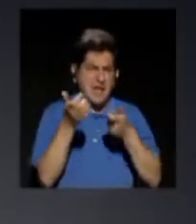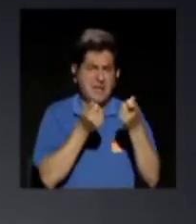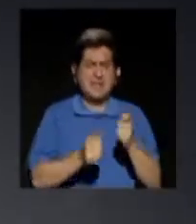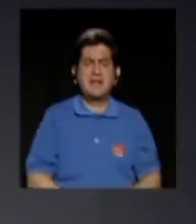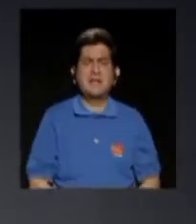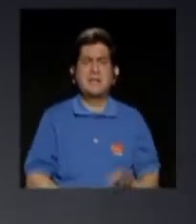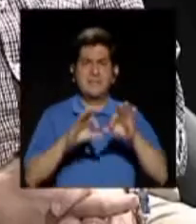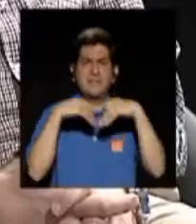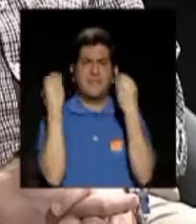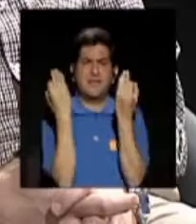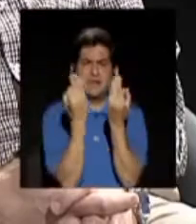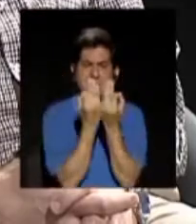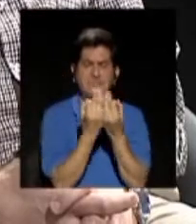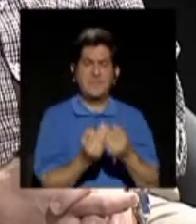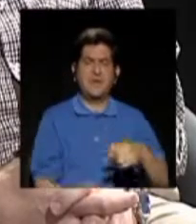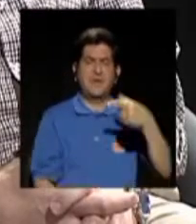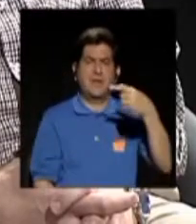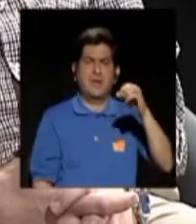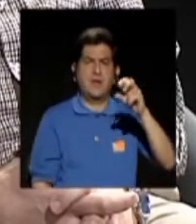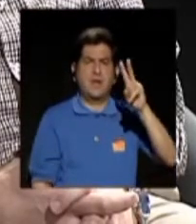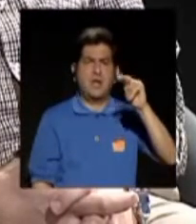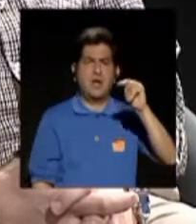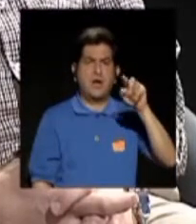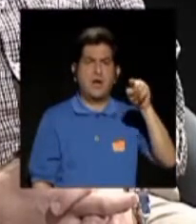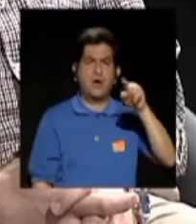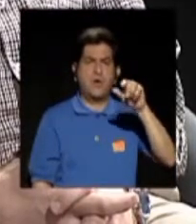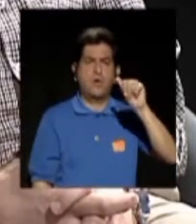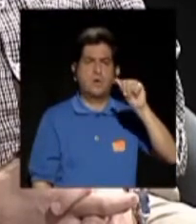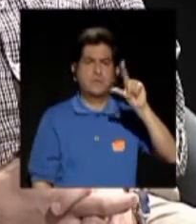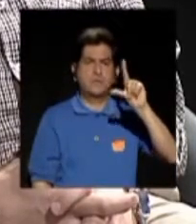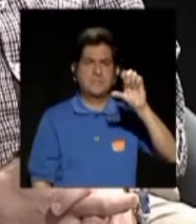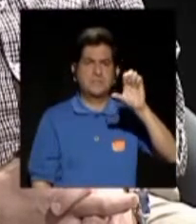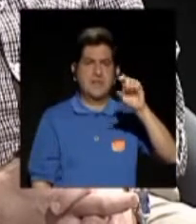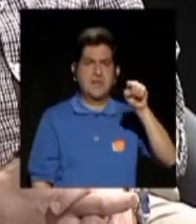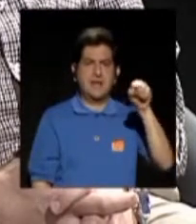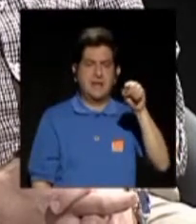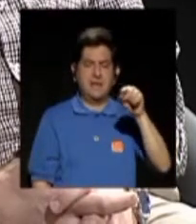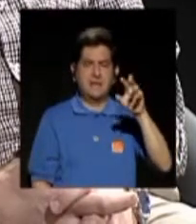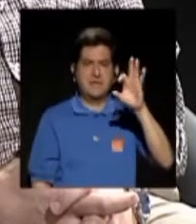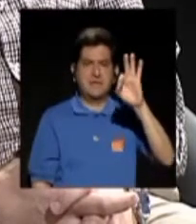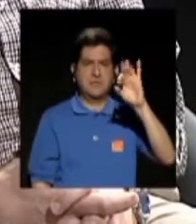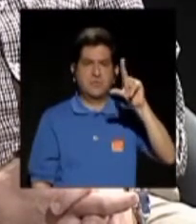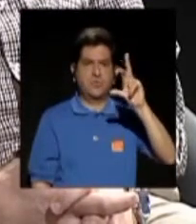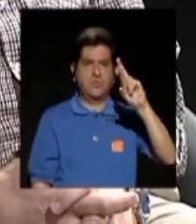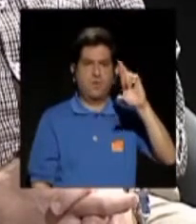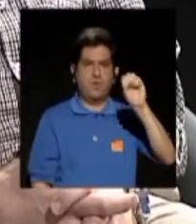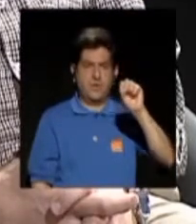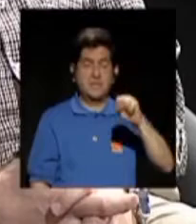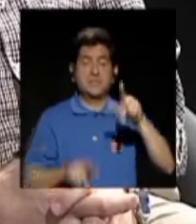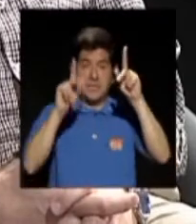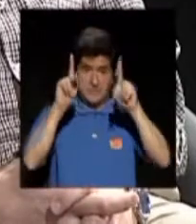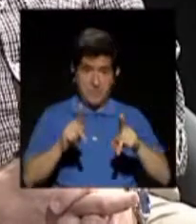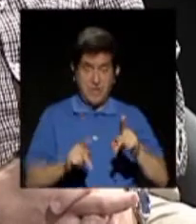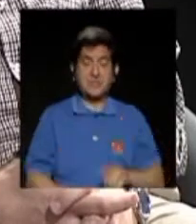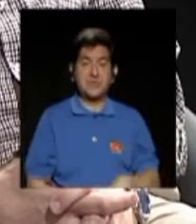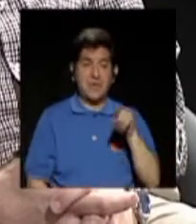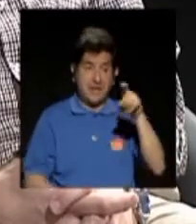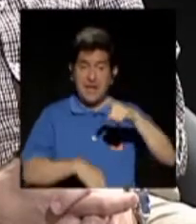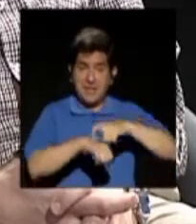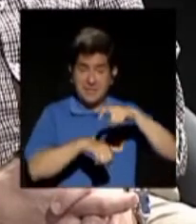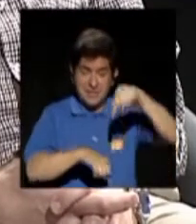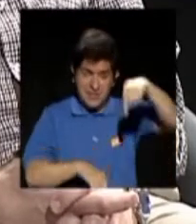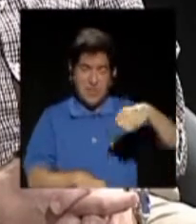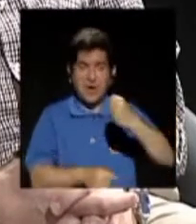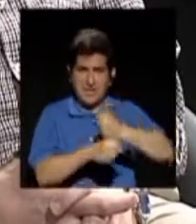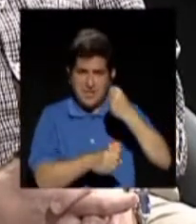González Flores, la familia de don Alfredo, y me lo decía alguien que fue cogedor de café aquí, entonces por